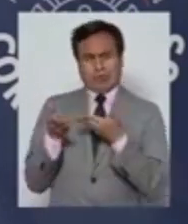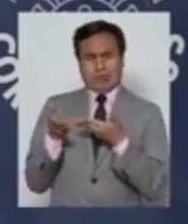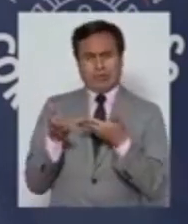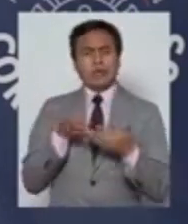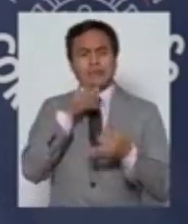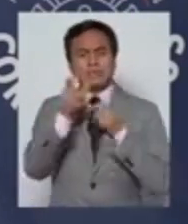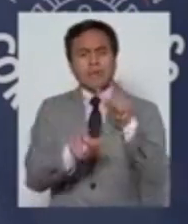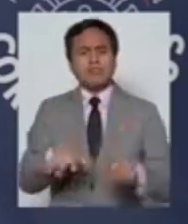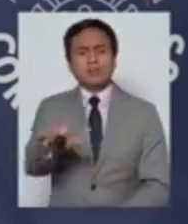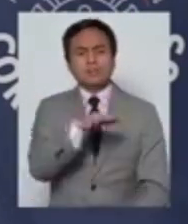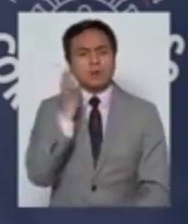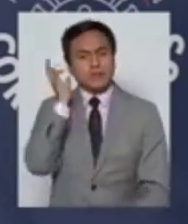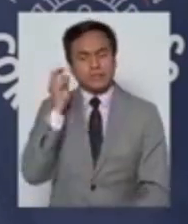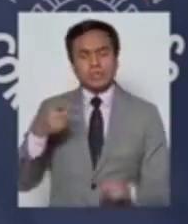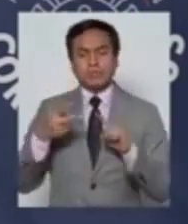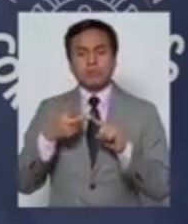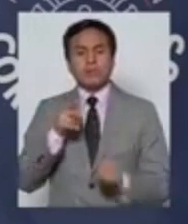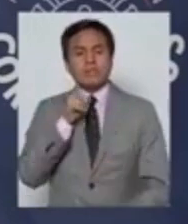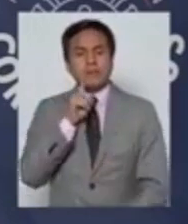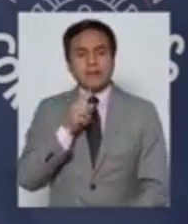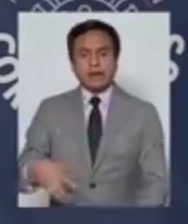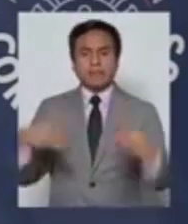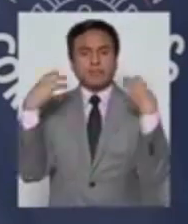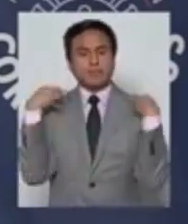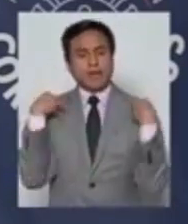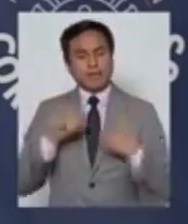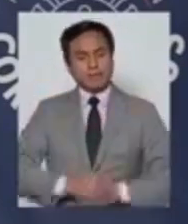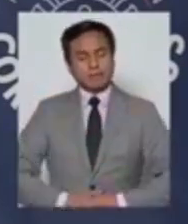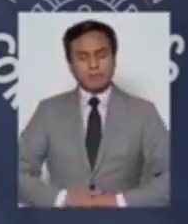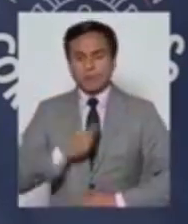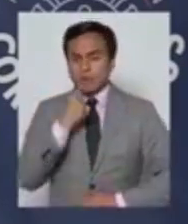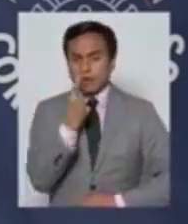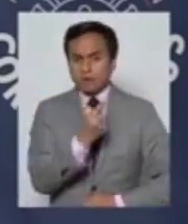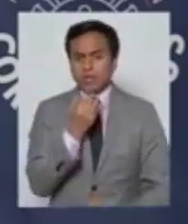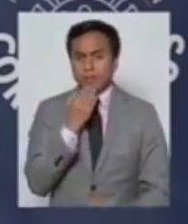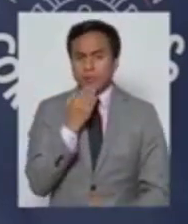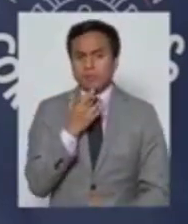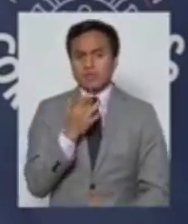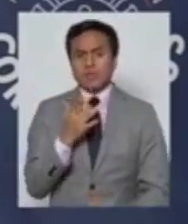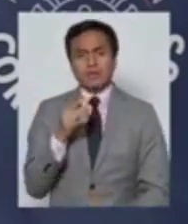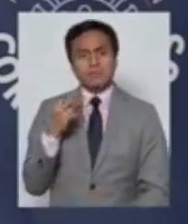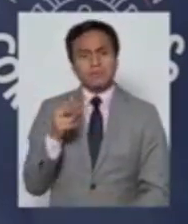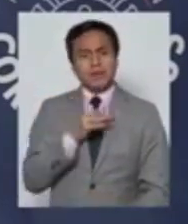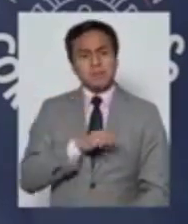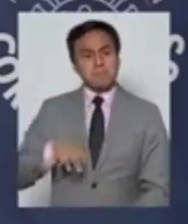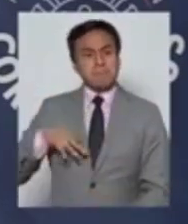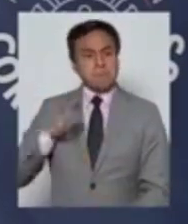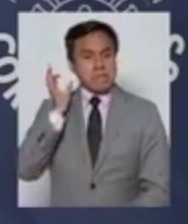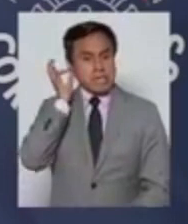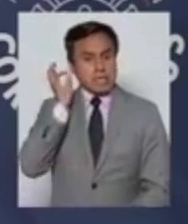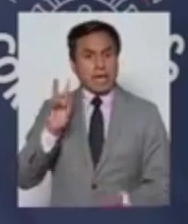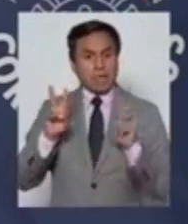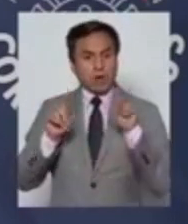dice a todas ellas? Segundo, ¿quién se hace responsable? Se le pregunto también porque incluso la propia ministra de